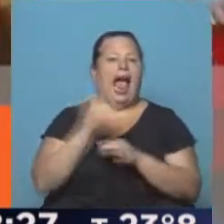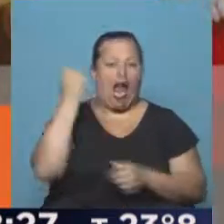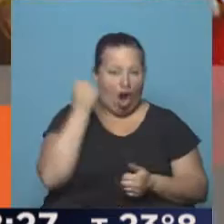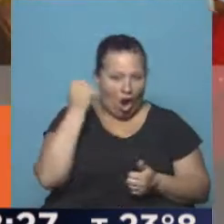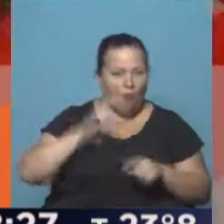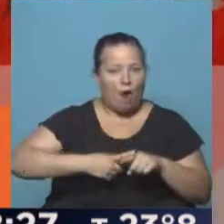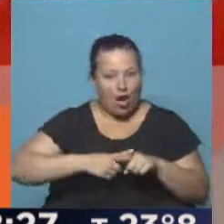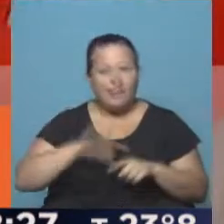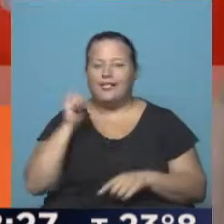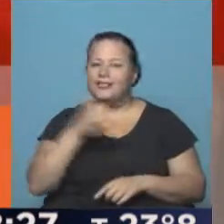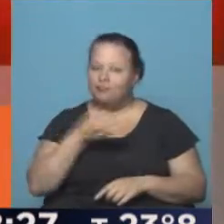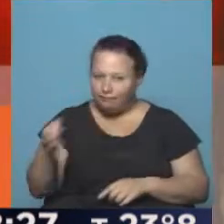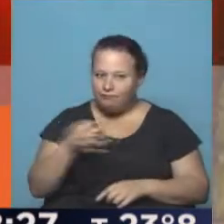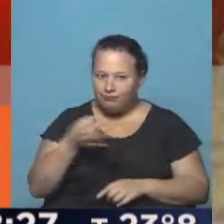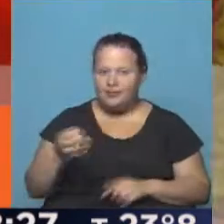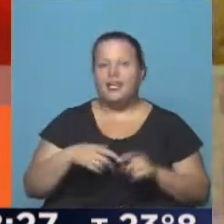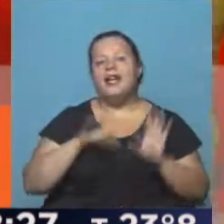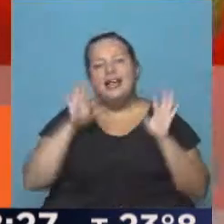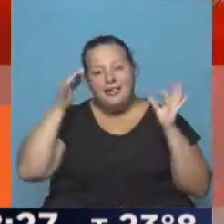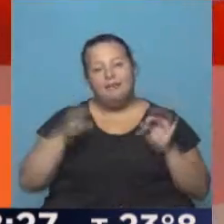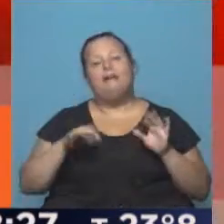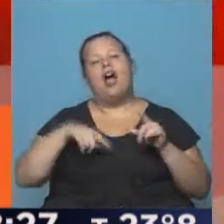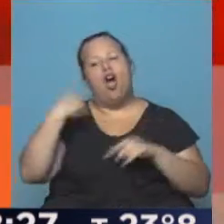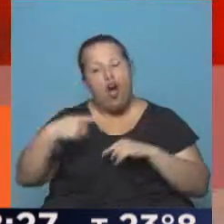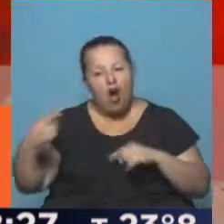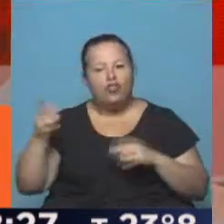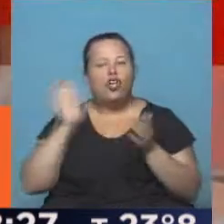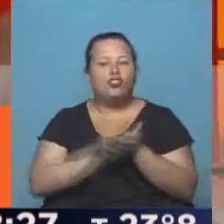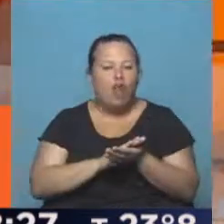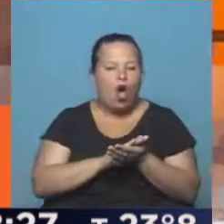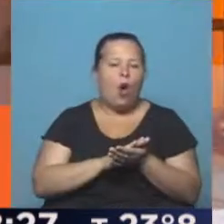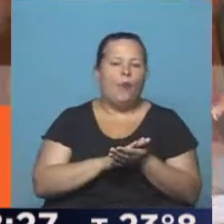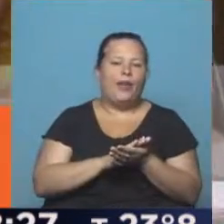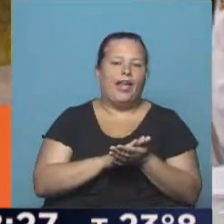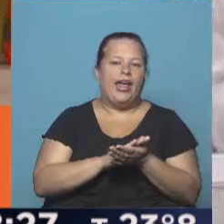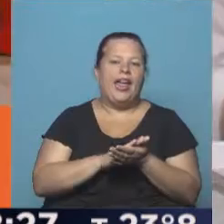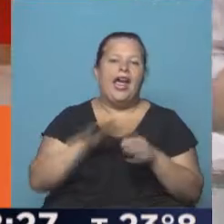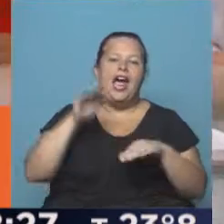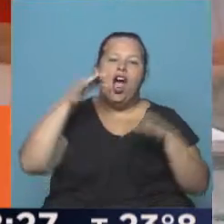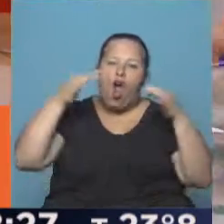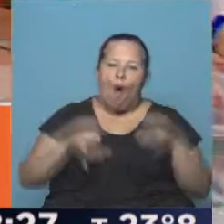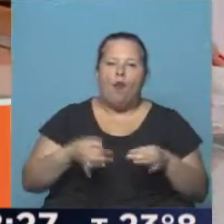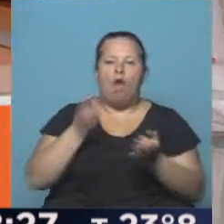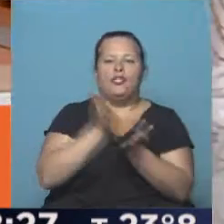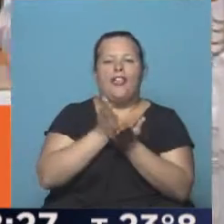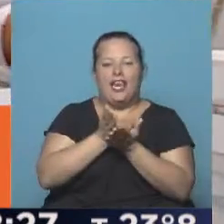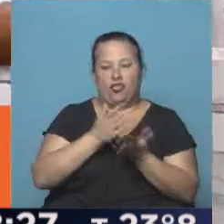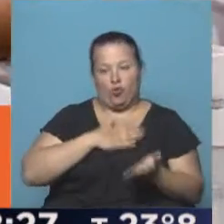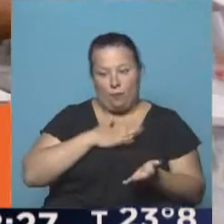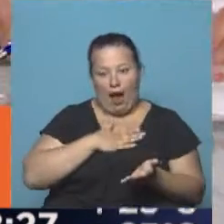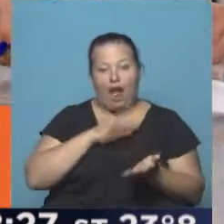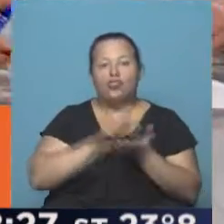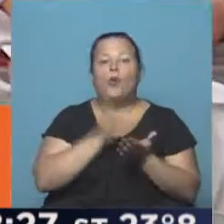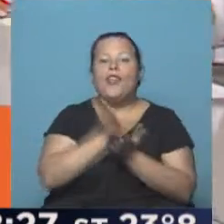económico, político? Exactamente. Más bien, y hay varias que tienen que ver con compromisos de derechos respecto